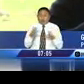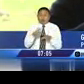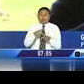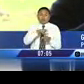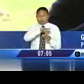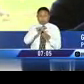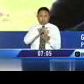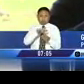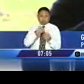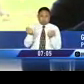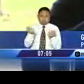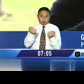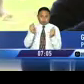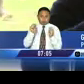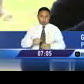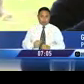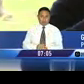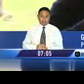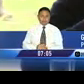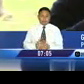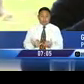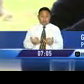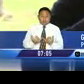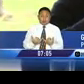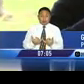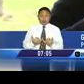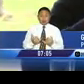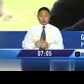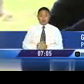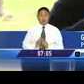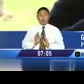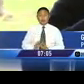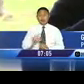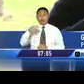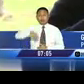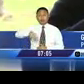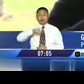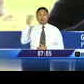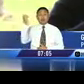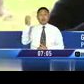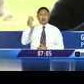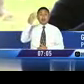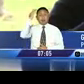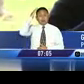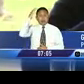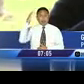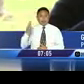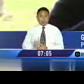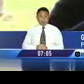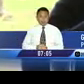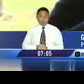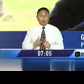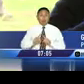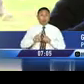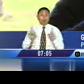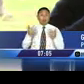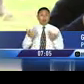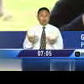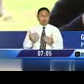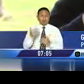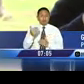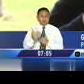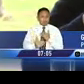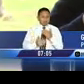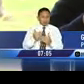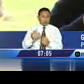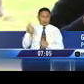riesgo. Por el momento estamos en alerta amarilla, pero estamos evaluando